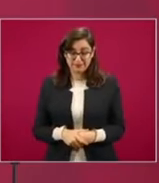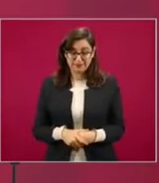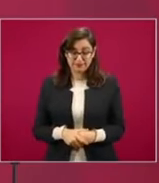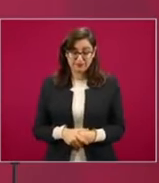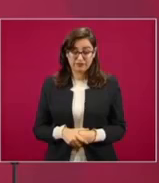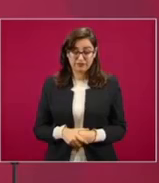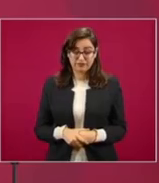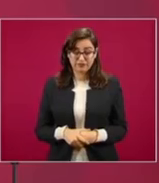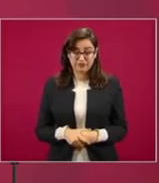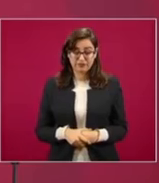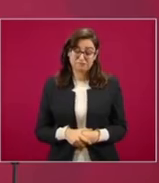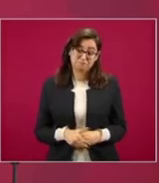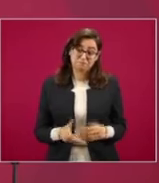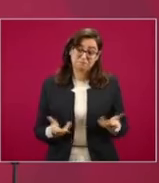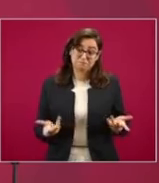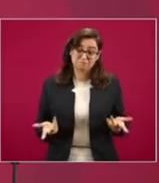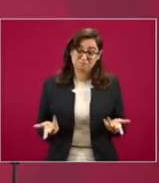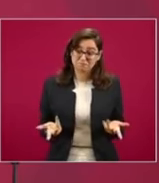cabo